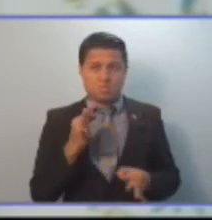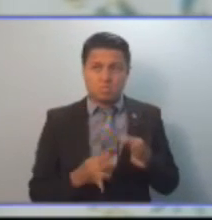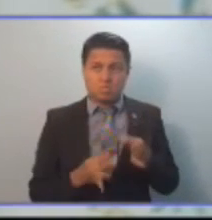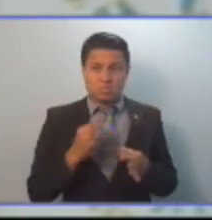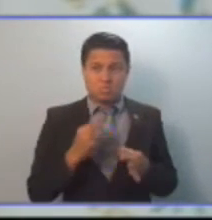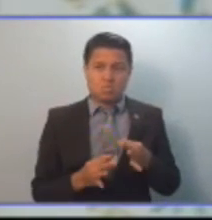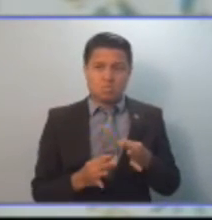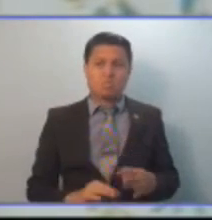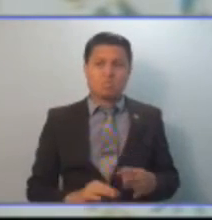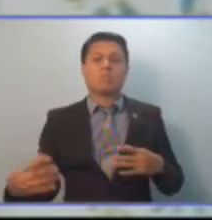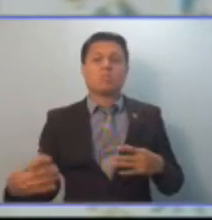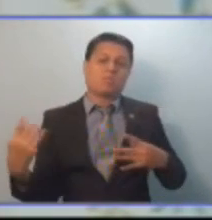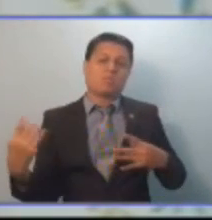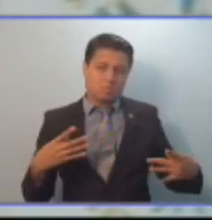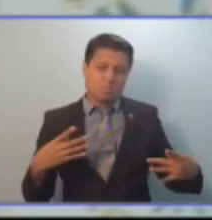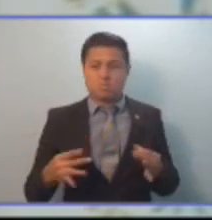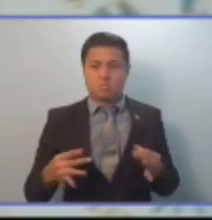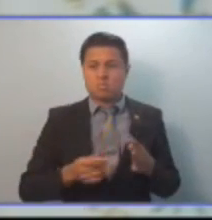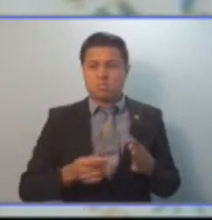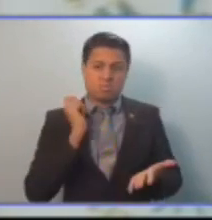el activismo judicial.